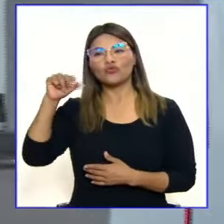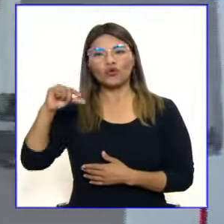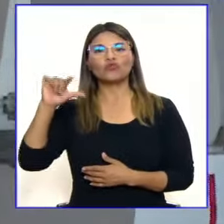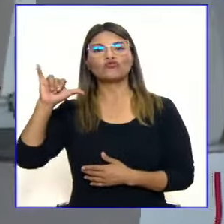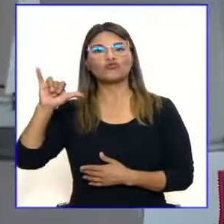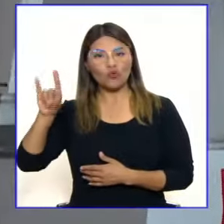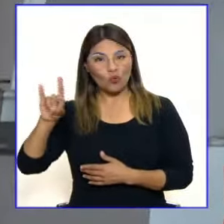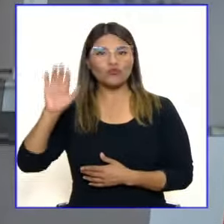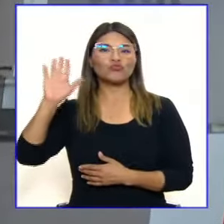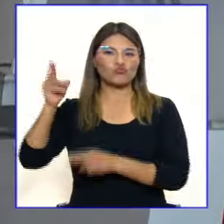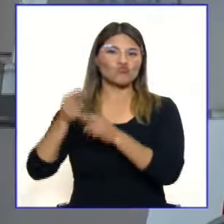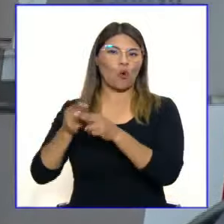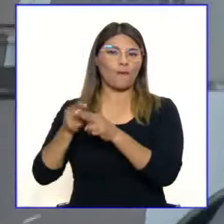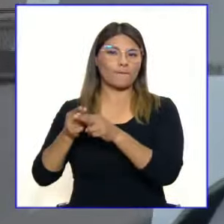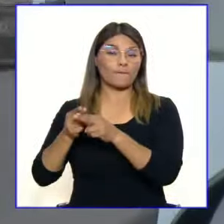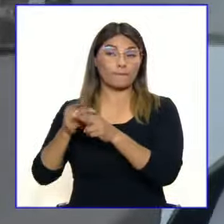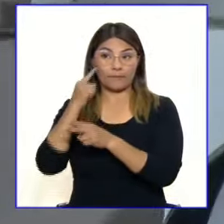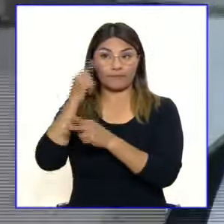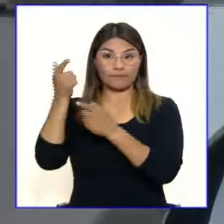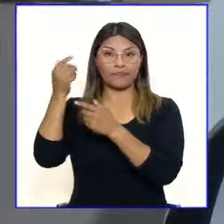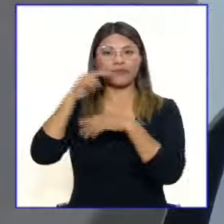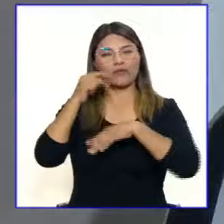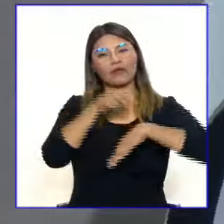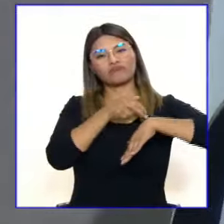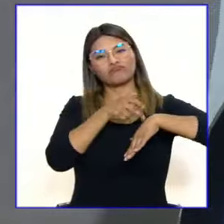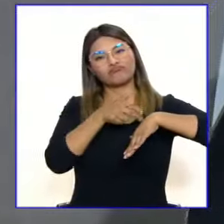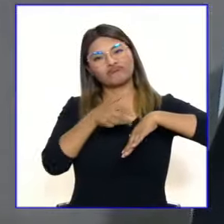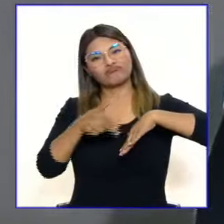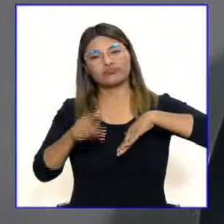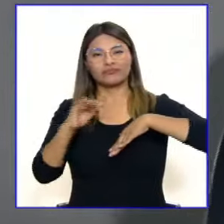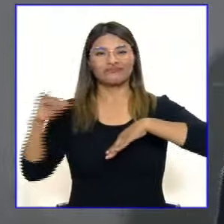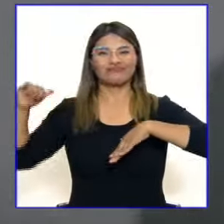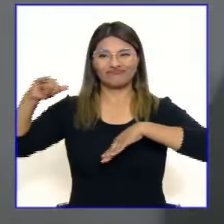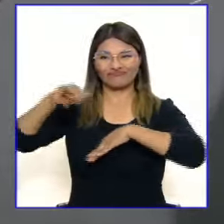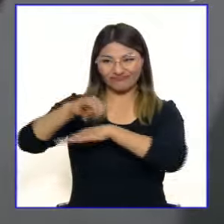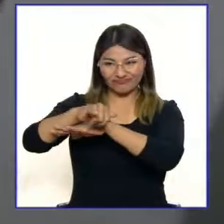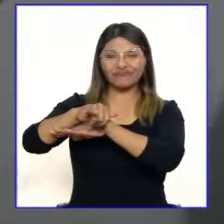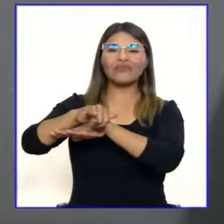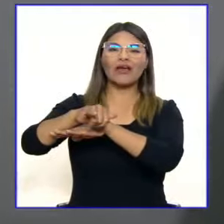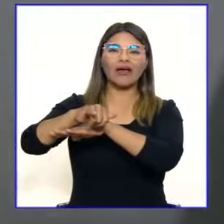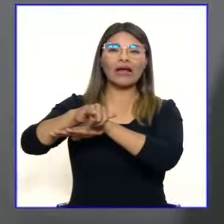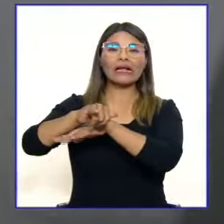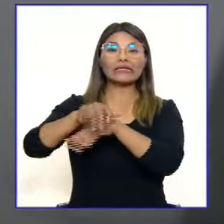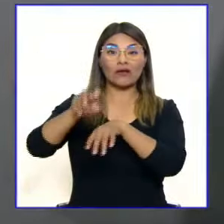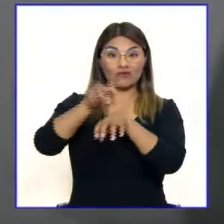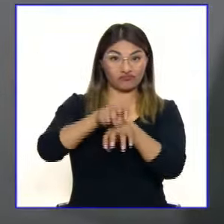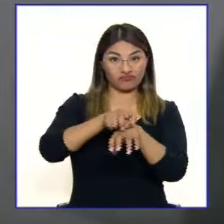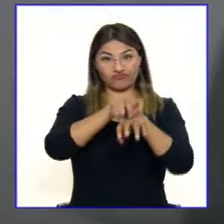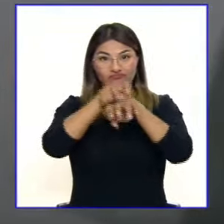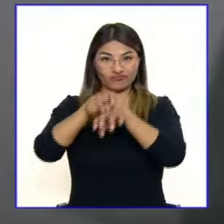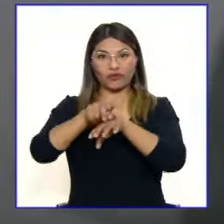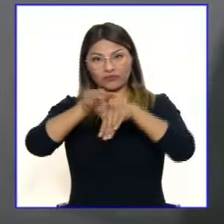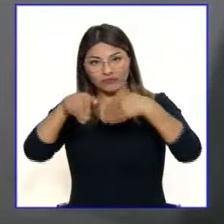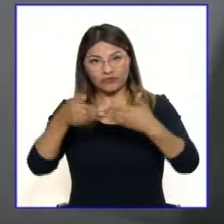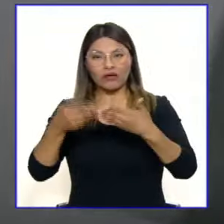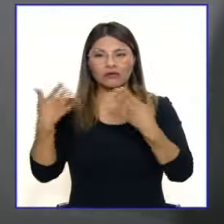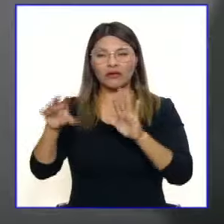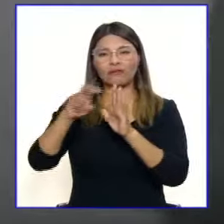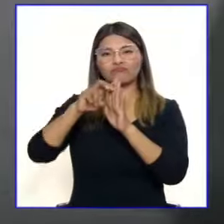Estamos observando, descendiendo de este Boeing 747 que lo trajo a Lima